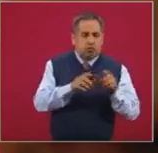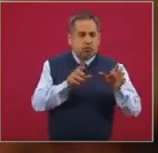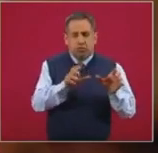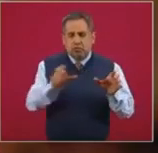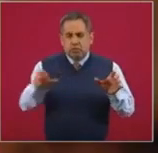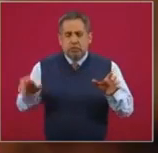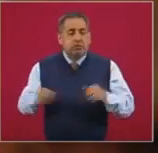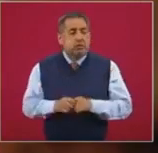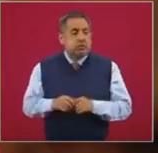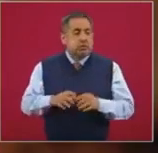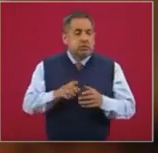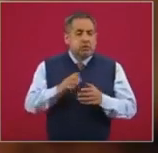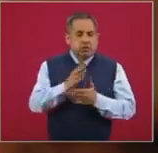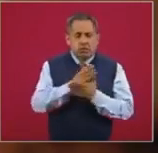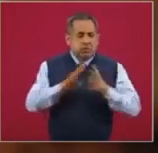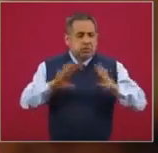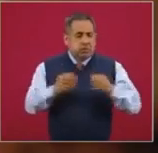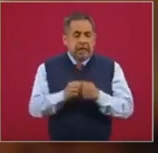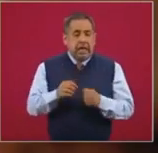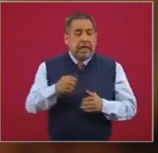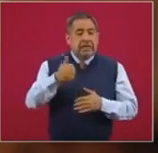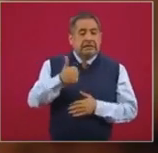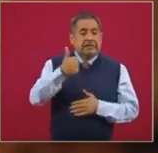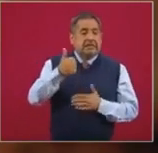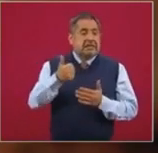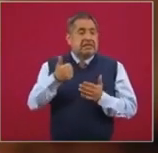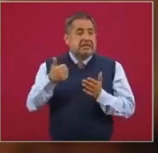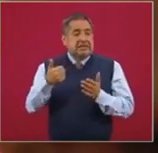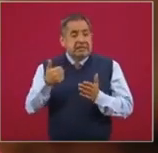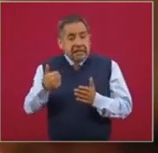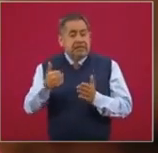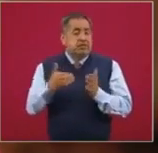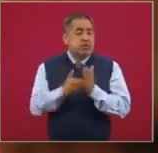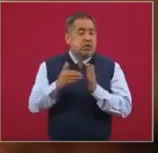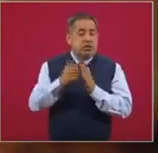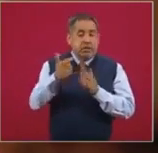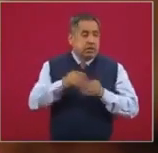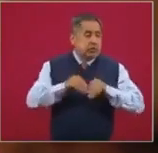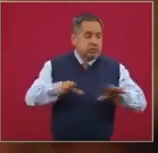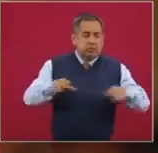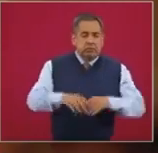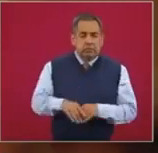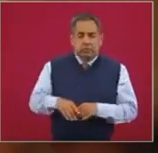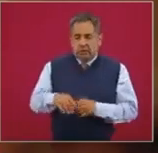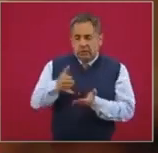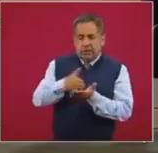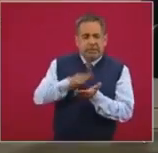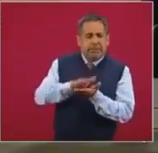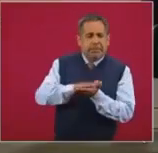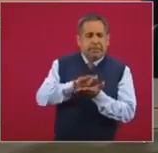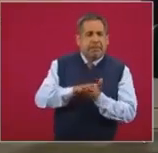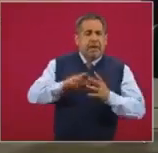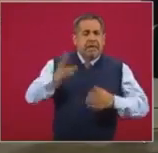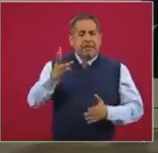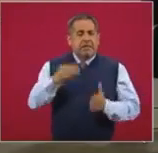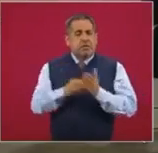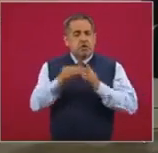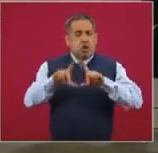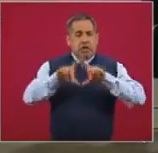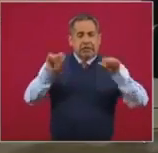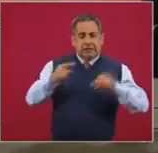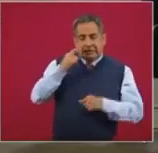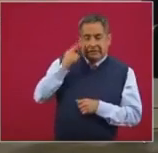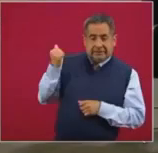una bolsa repartible de 66 millones de pesos. Se imprimieron 3 millones 600 mil cachitos que